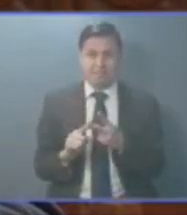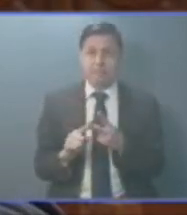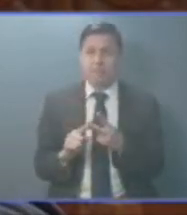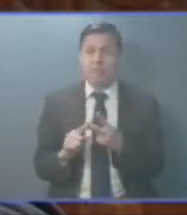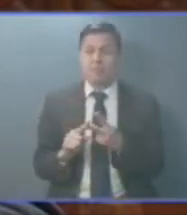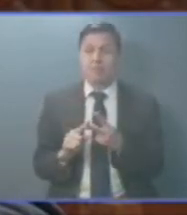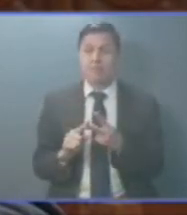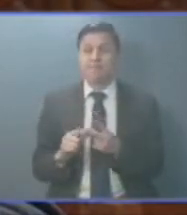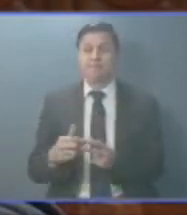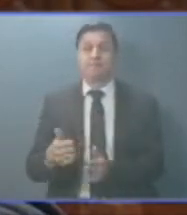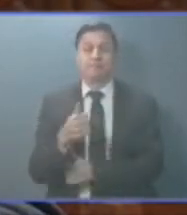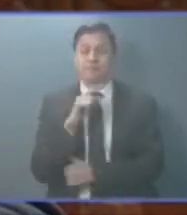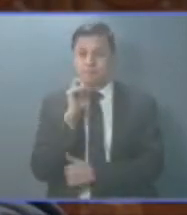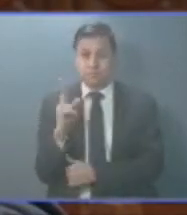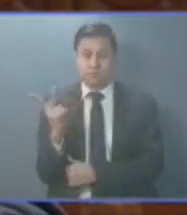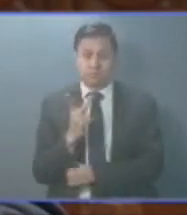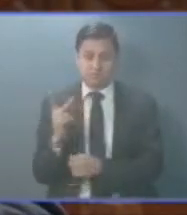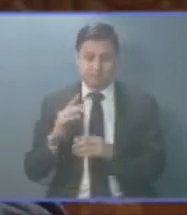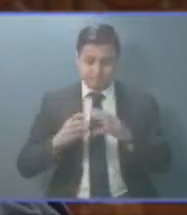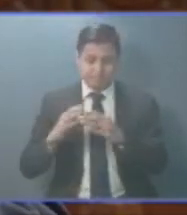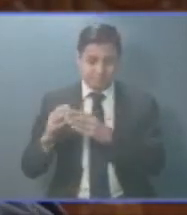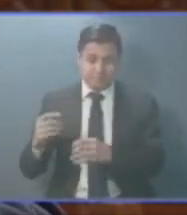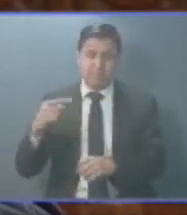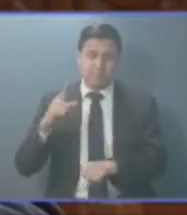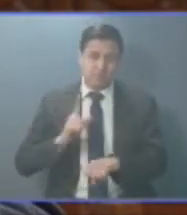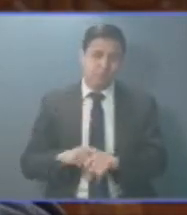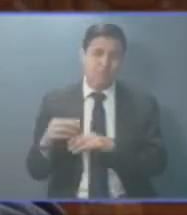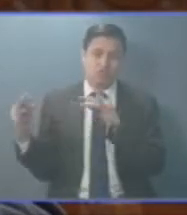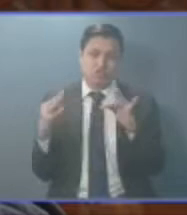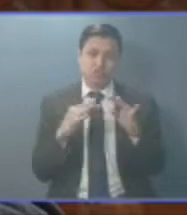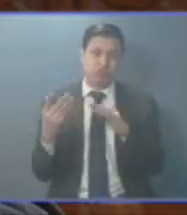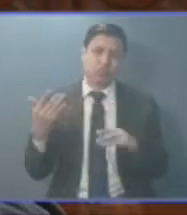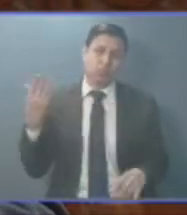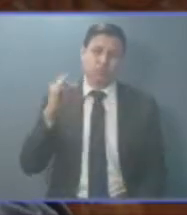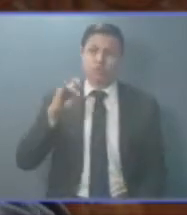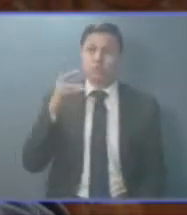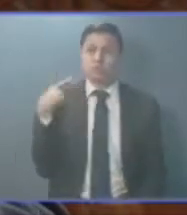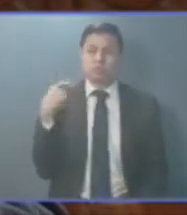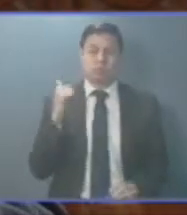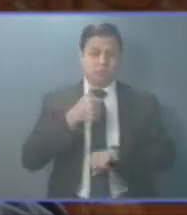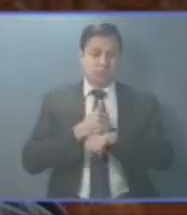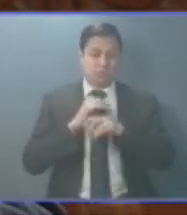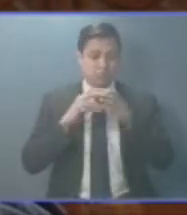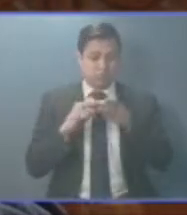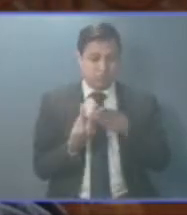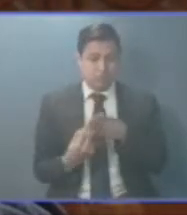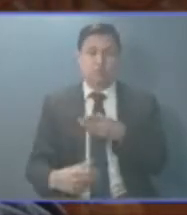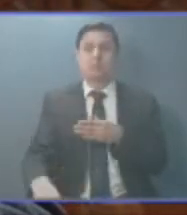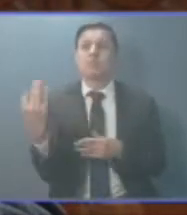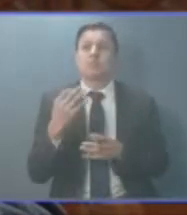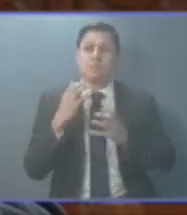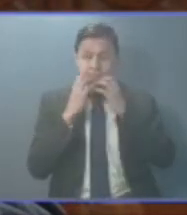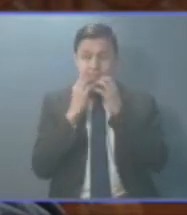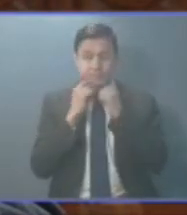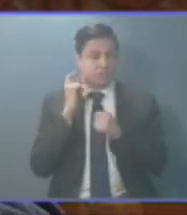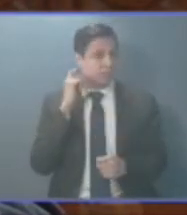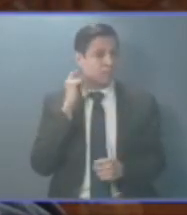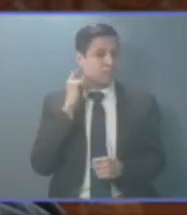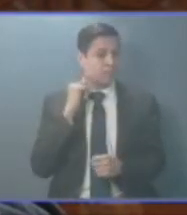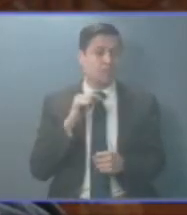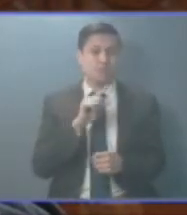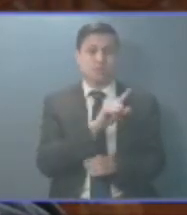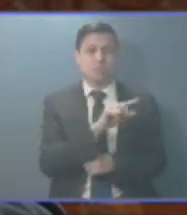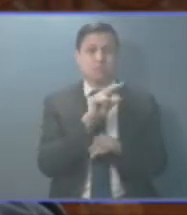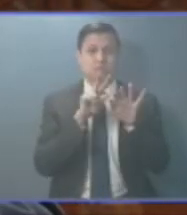del Frente Farabundo Martí para la Liberación Nacional de la Junta Directiva Deben garantizar a razón de